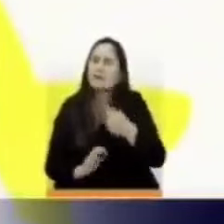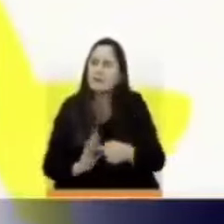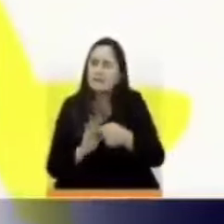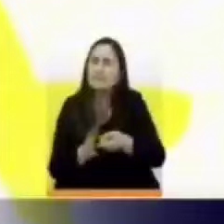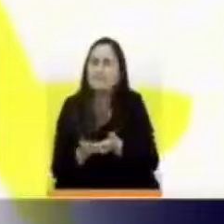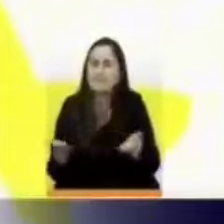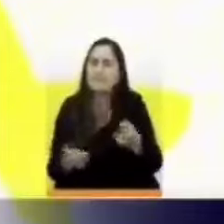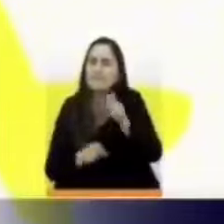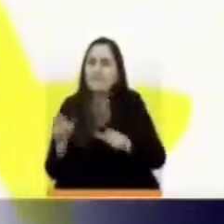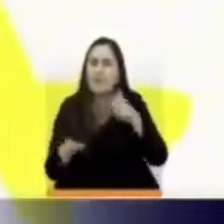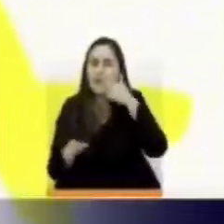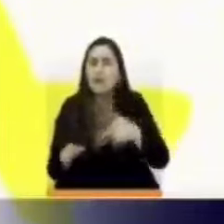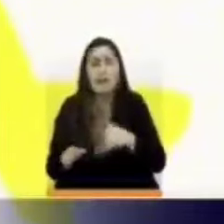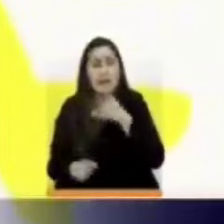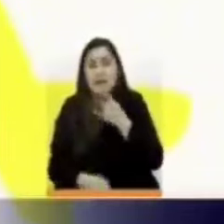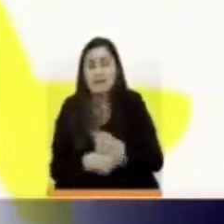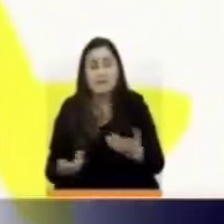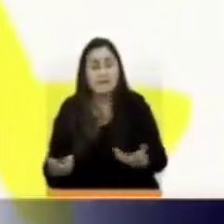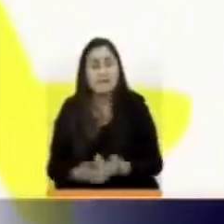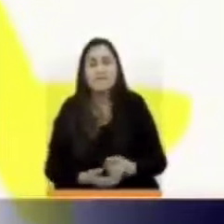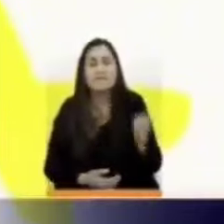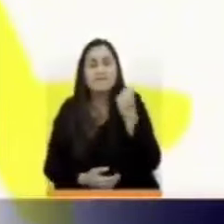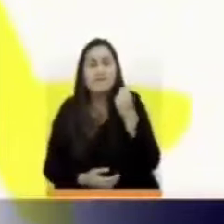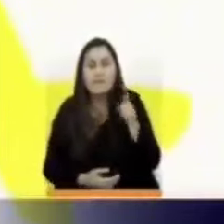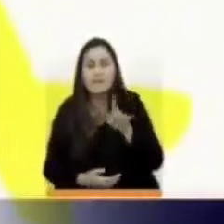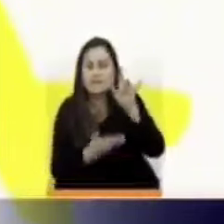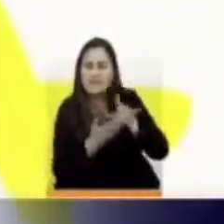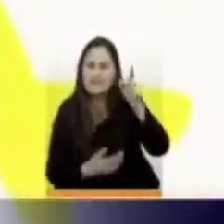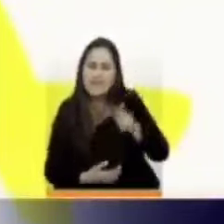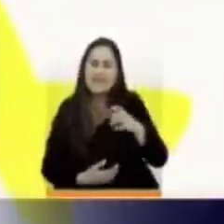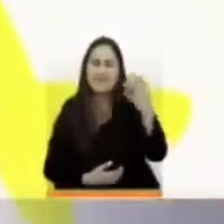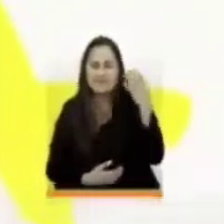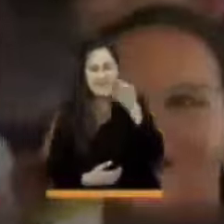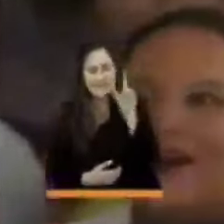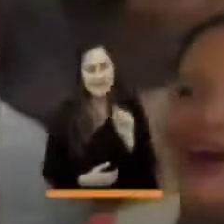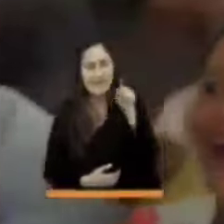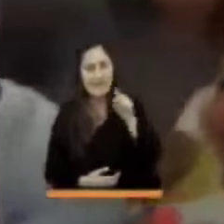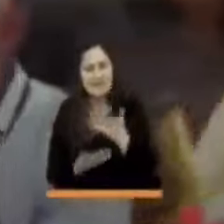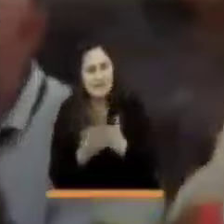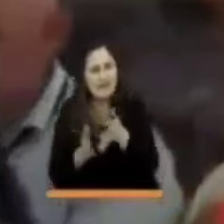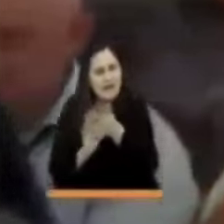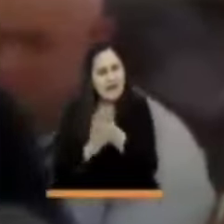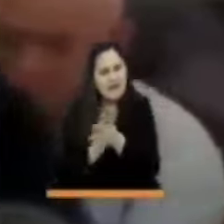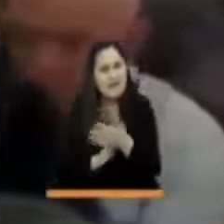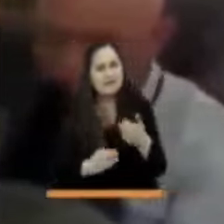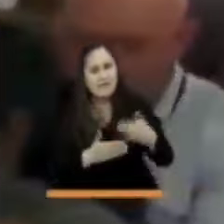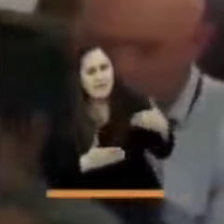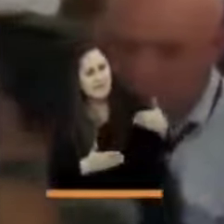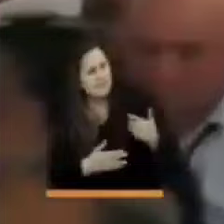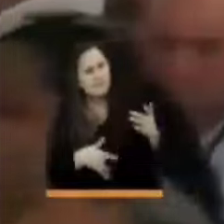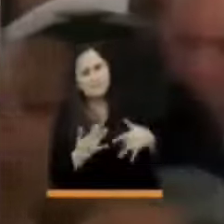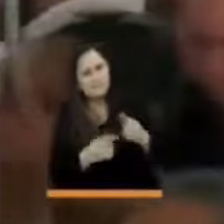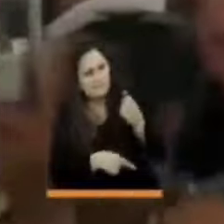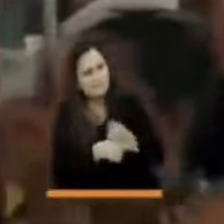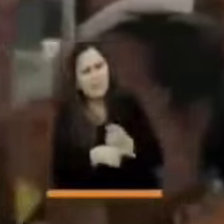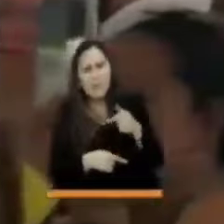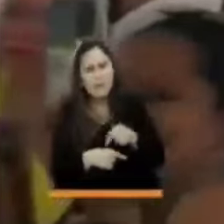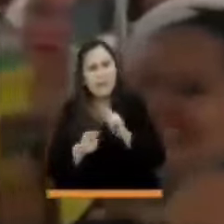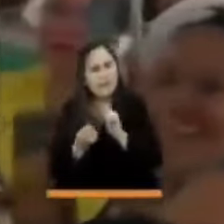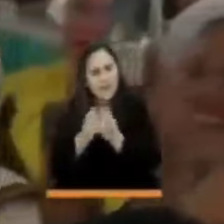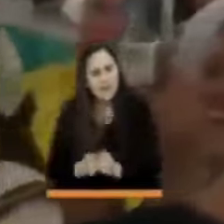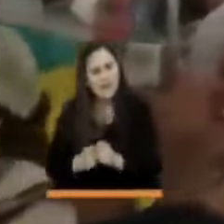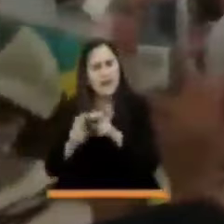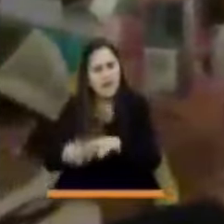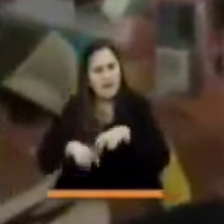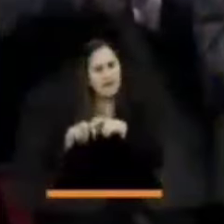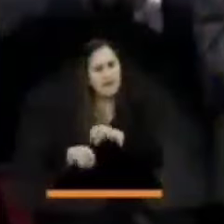humanidad incumplido. Hace unos días en Aguachica Cesar, el presidente Gustavo Petro se refirió a la forma como se ha venido incumpliendo la implementación de la reforma agraria